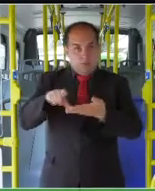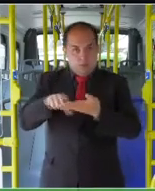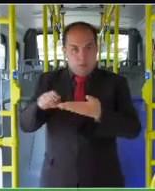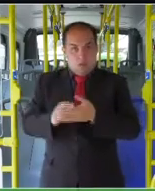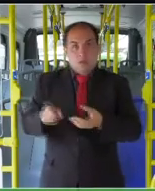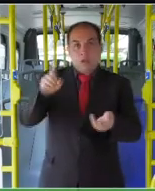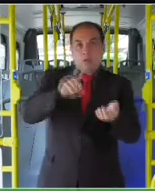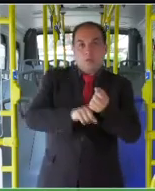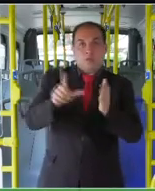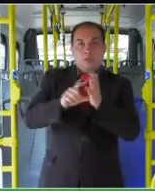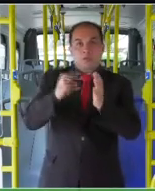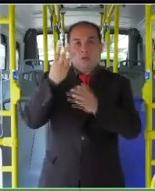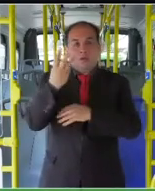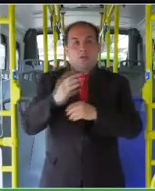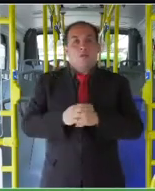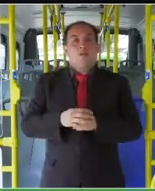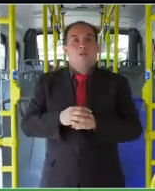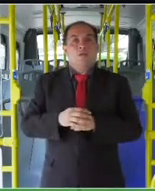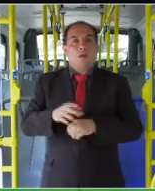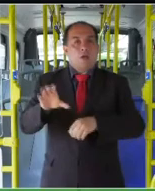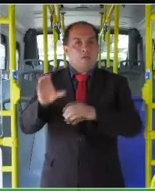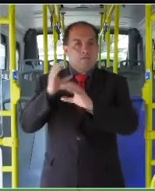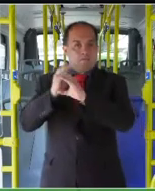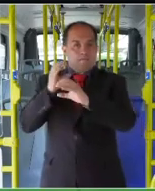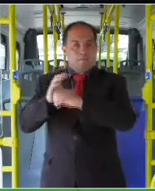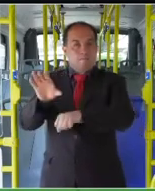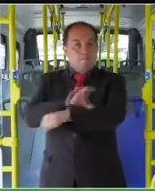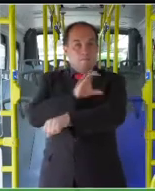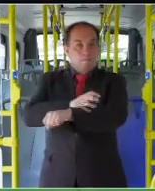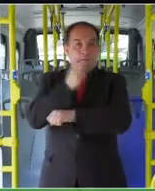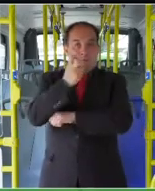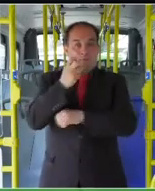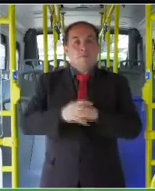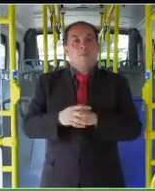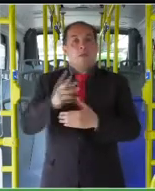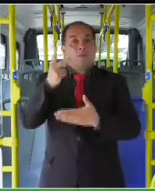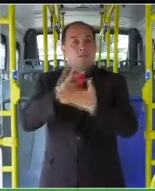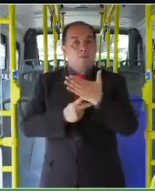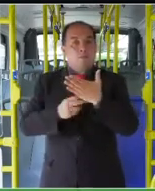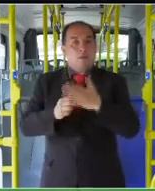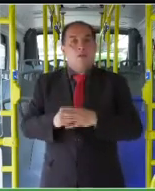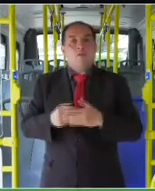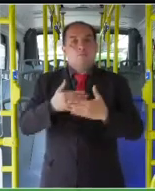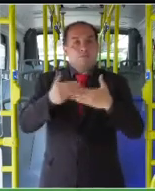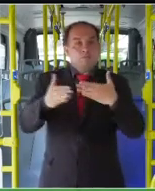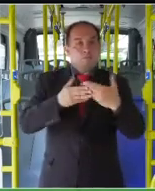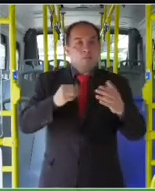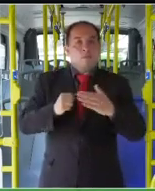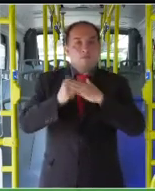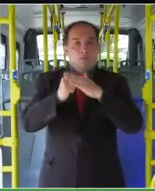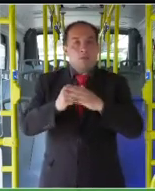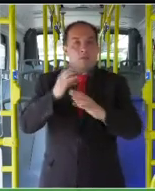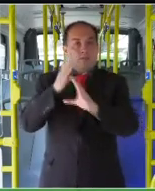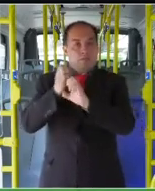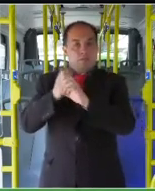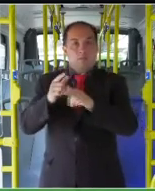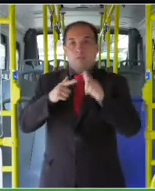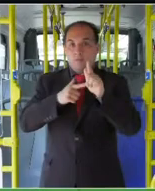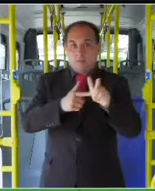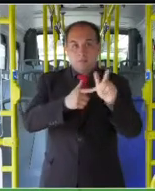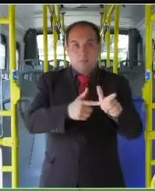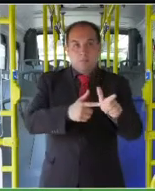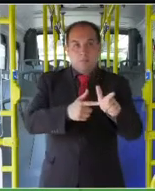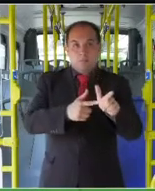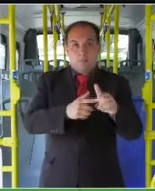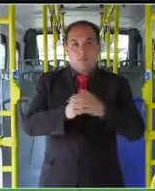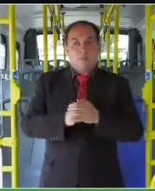incorporación en la línea 3 de vehículos eléctricos y este programa de renovación y fortalecimiento del Metrobús va a continuar